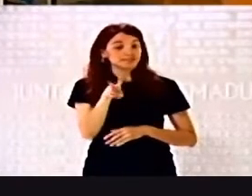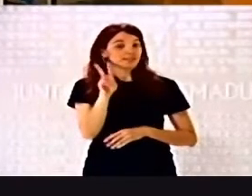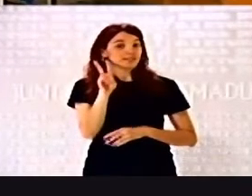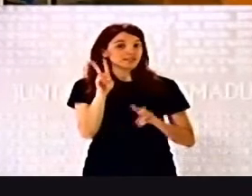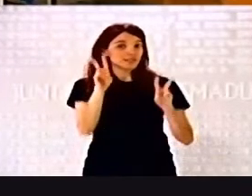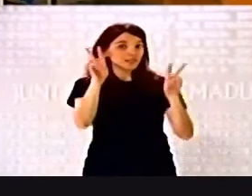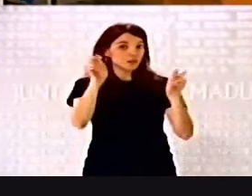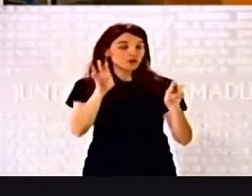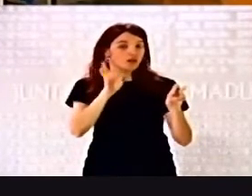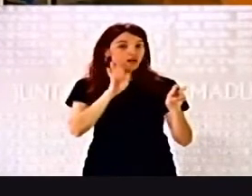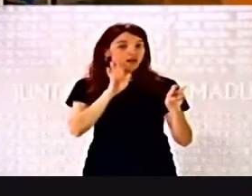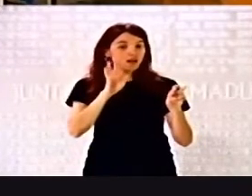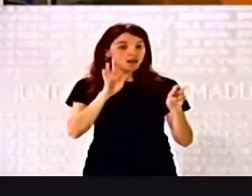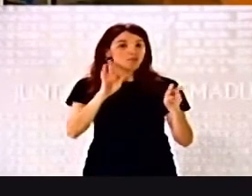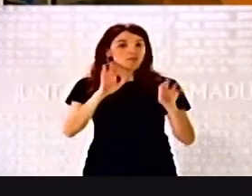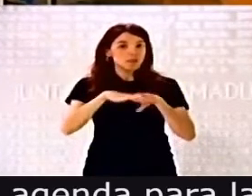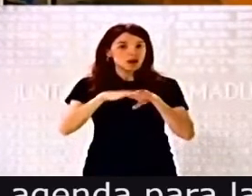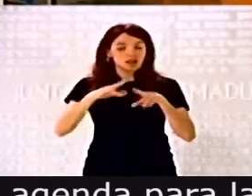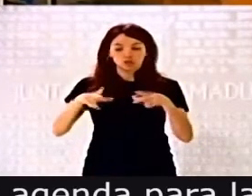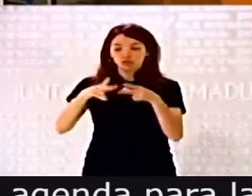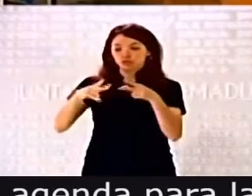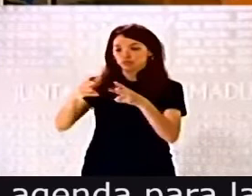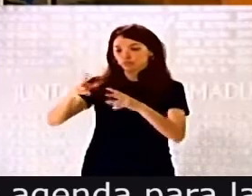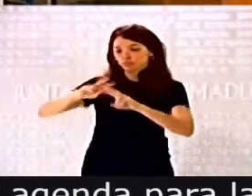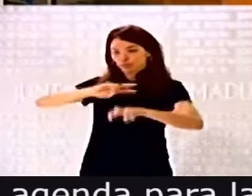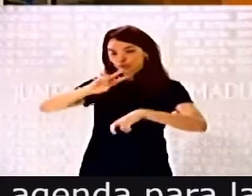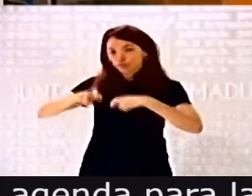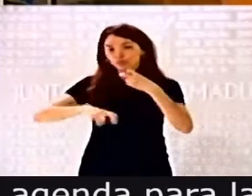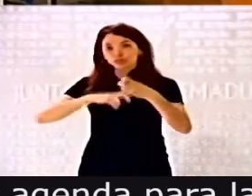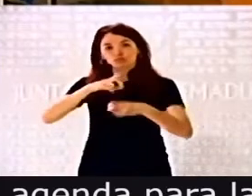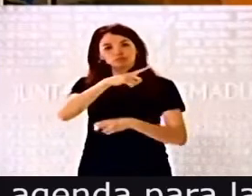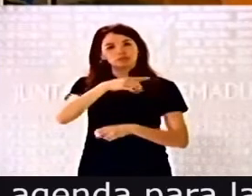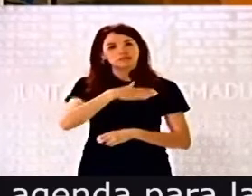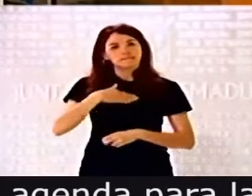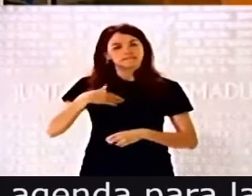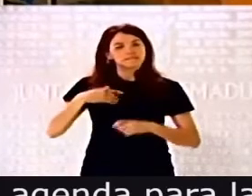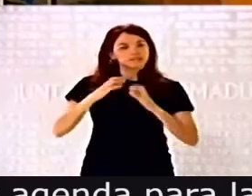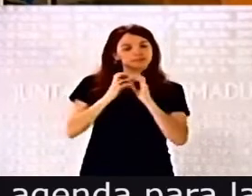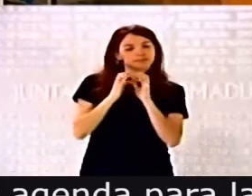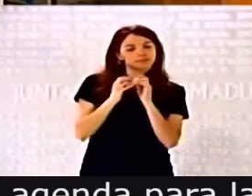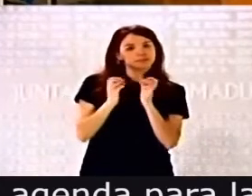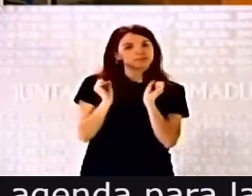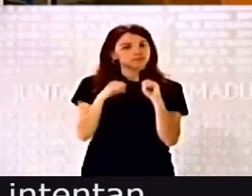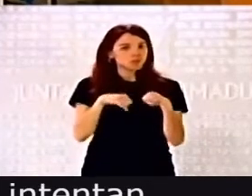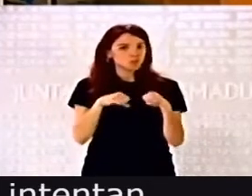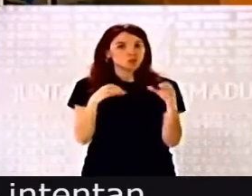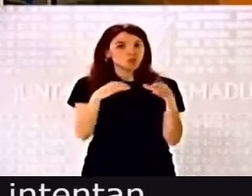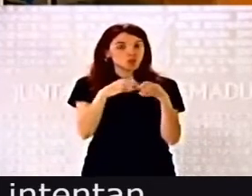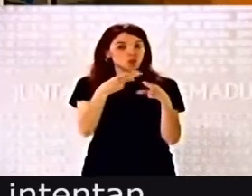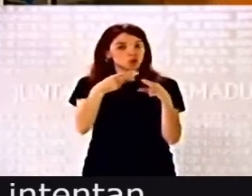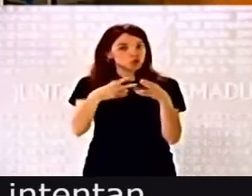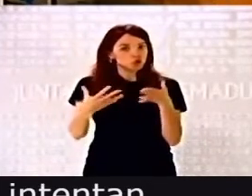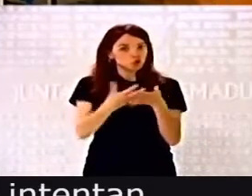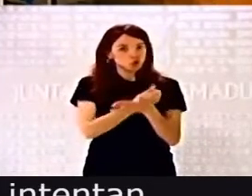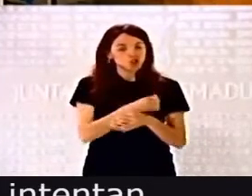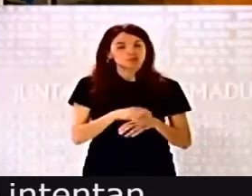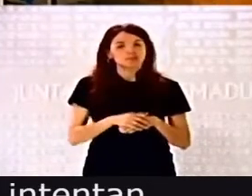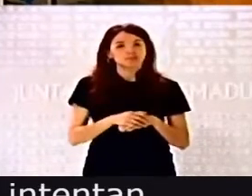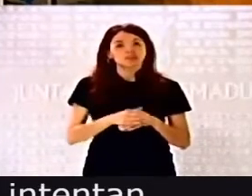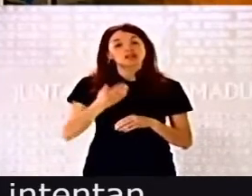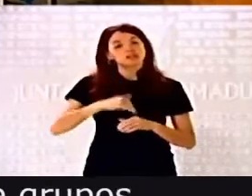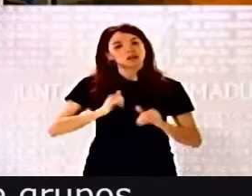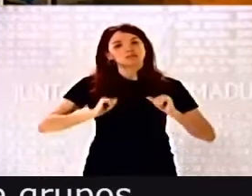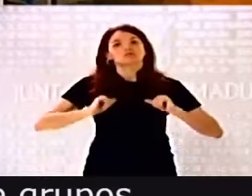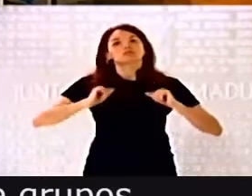la reactivación social, que ustedes ya han dicho que intentan fundamentarla sobre un consenso con el resto de grupos parlamentarios y que de hecho van a iniciar los